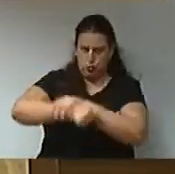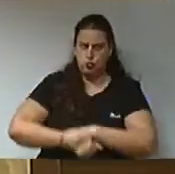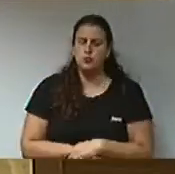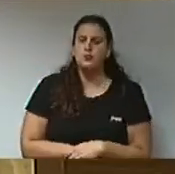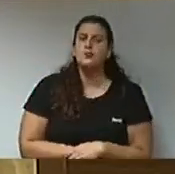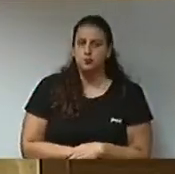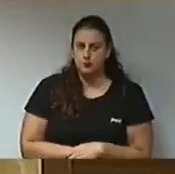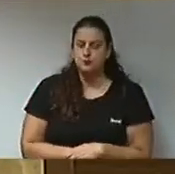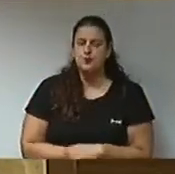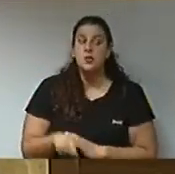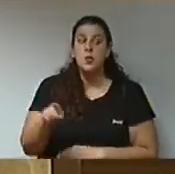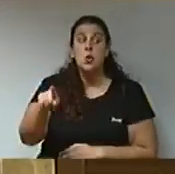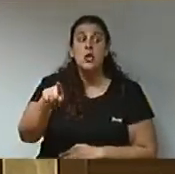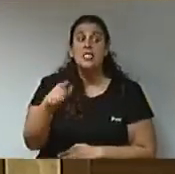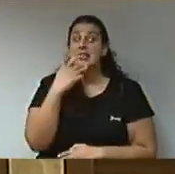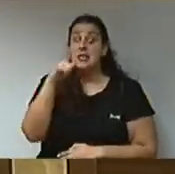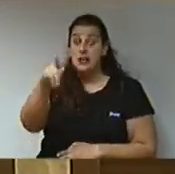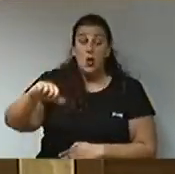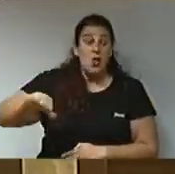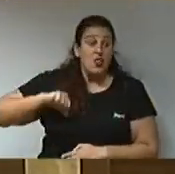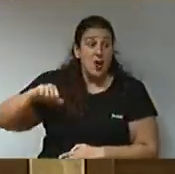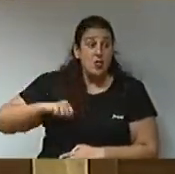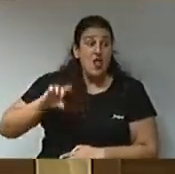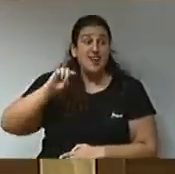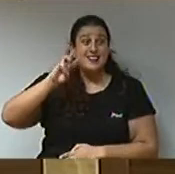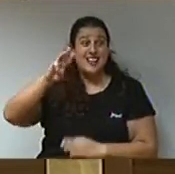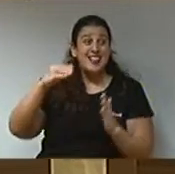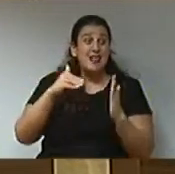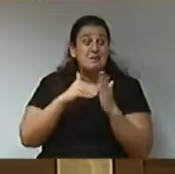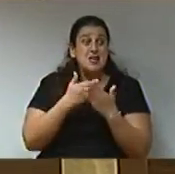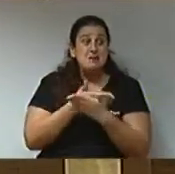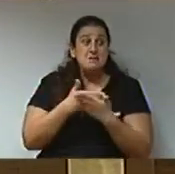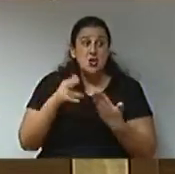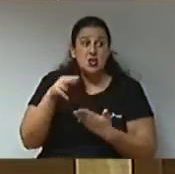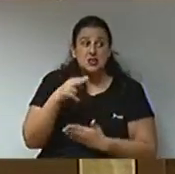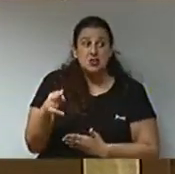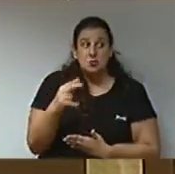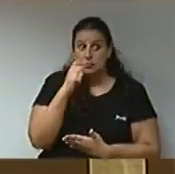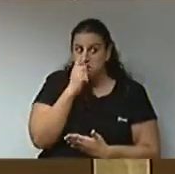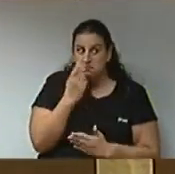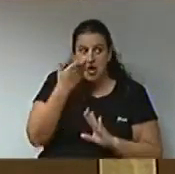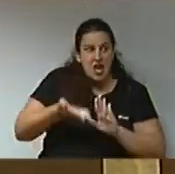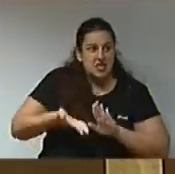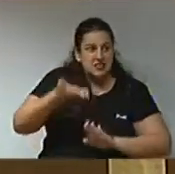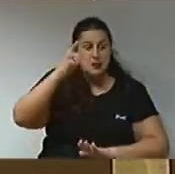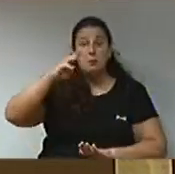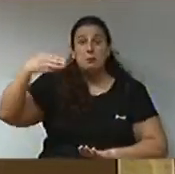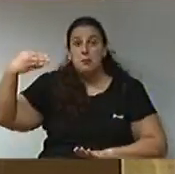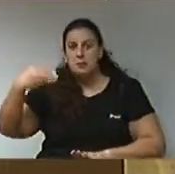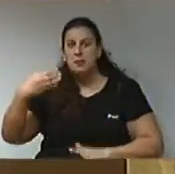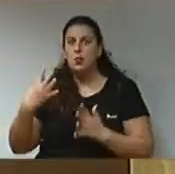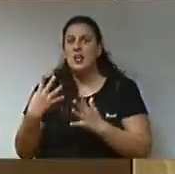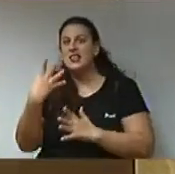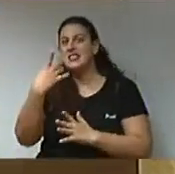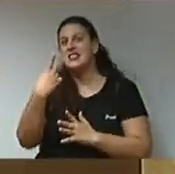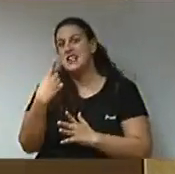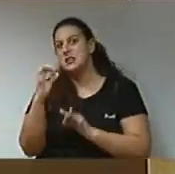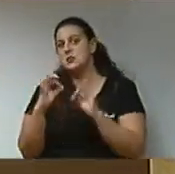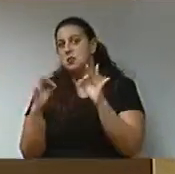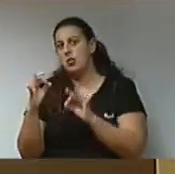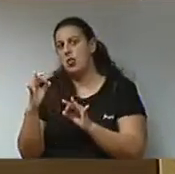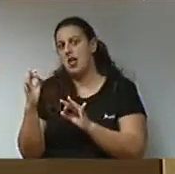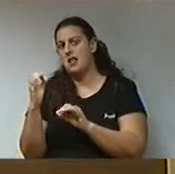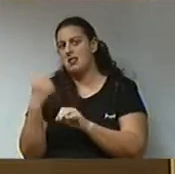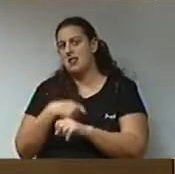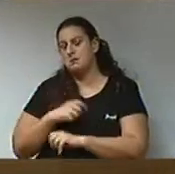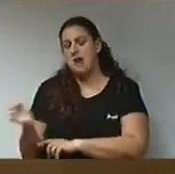Con usted la deuda ha subido 13.000 millones de euros. Somos los más endeudados de España con relación al PIB, un 46%. Somos la comunidad